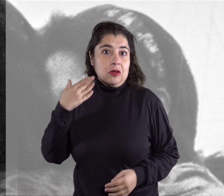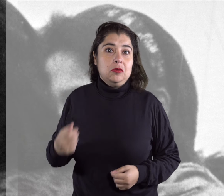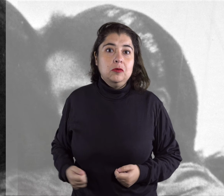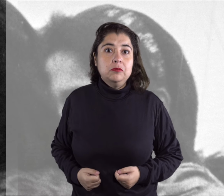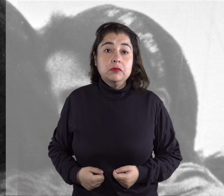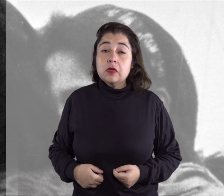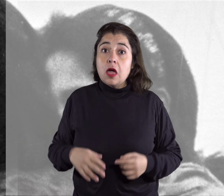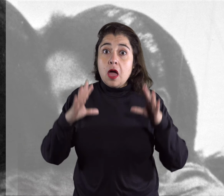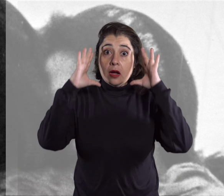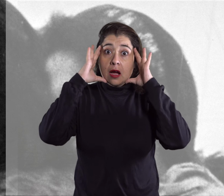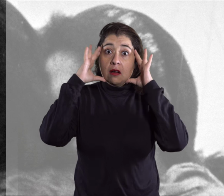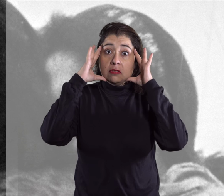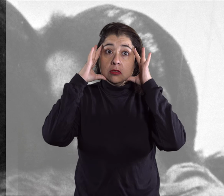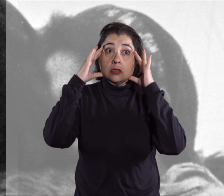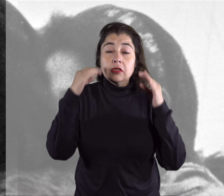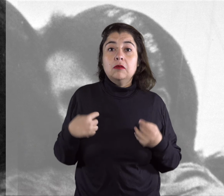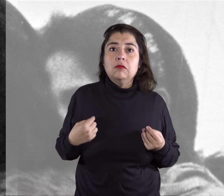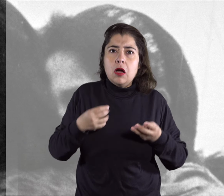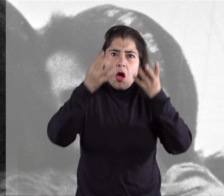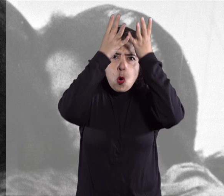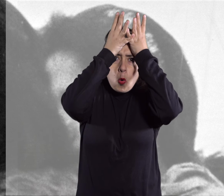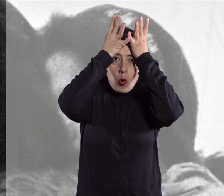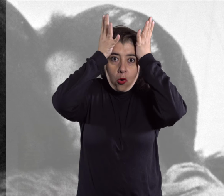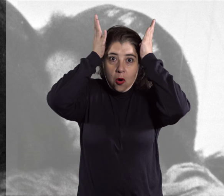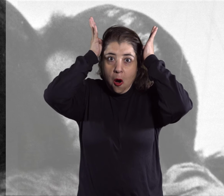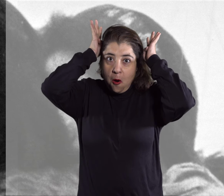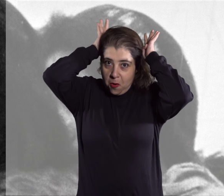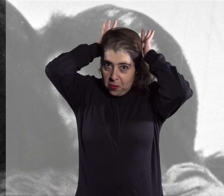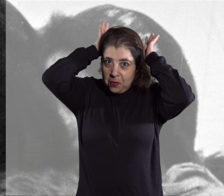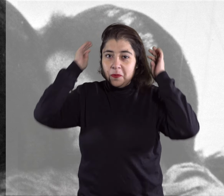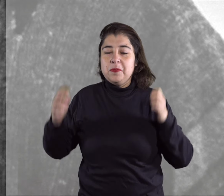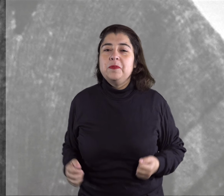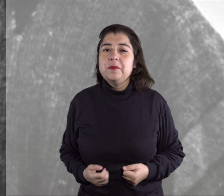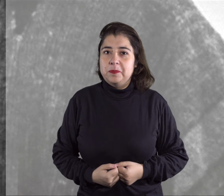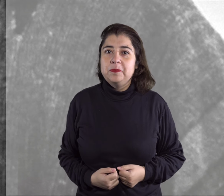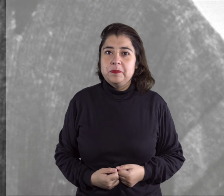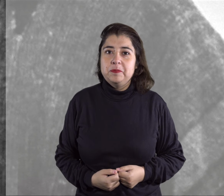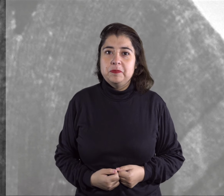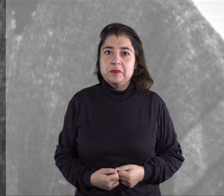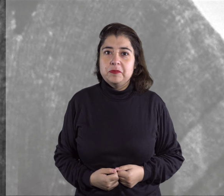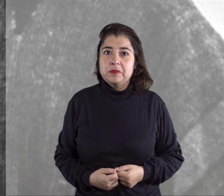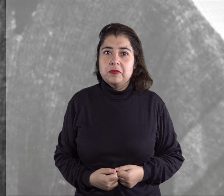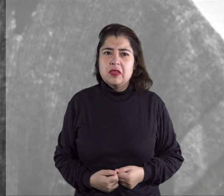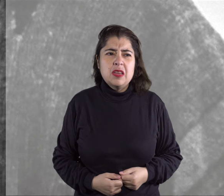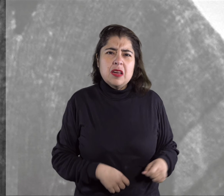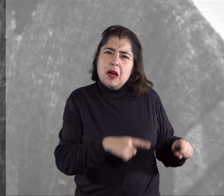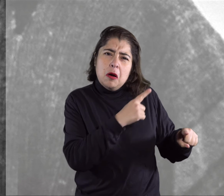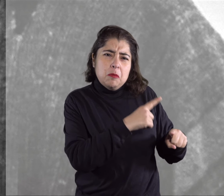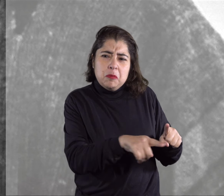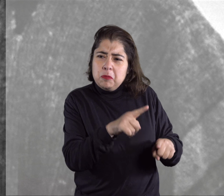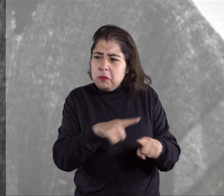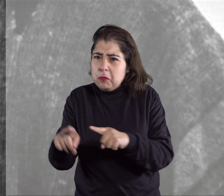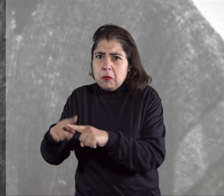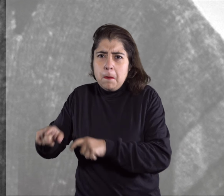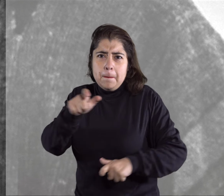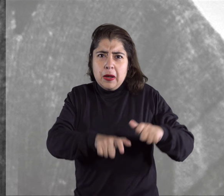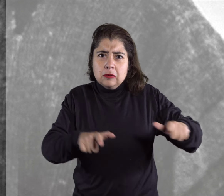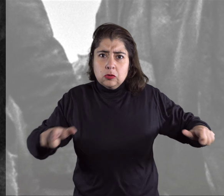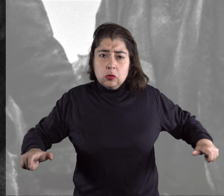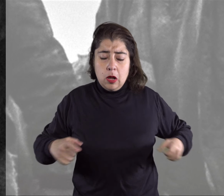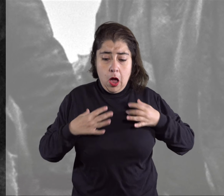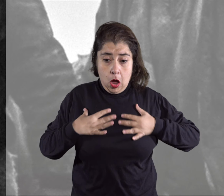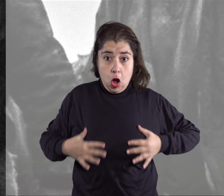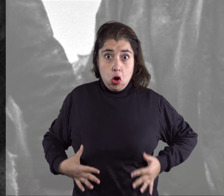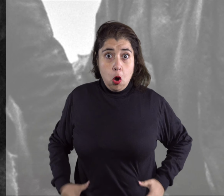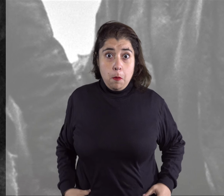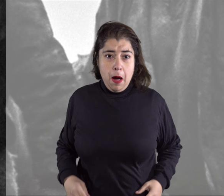mientras que en su cabeza carga una gran corona. Debido a las diversas vestimentas de este grupo,